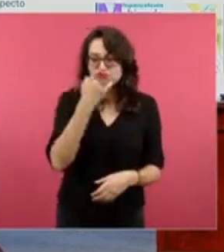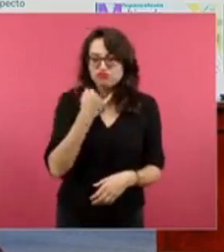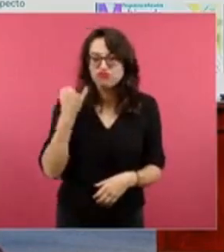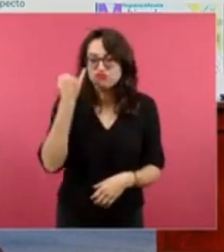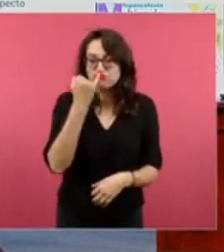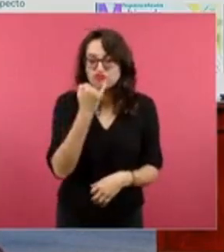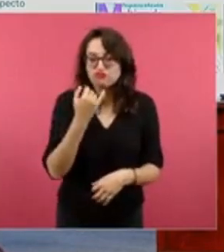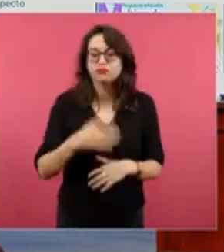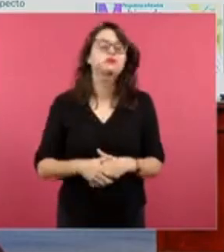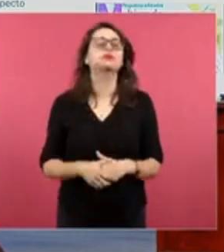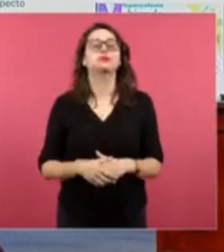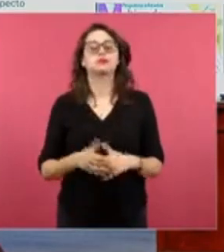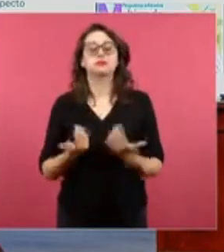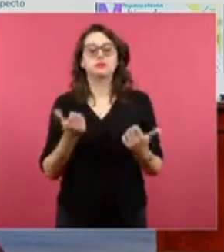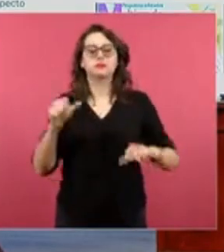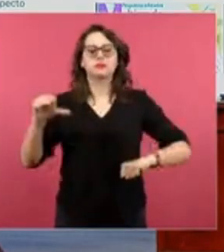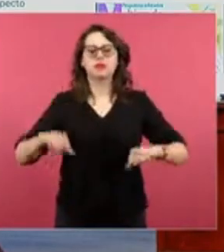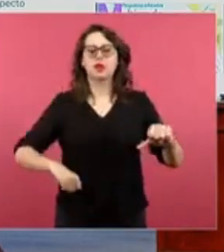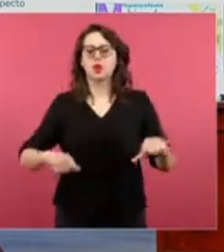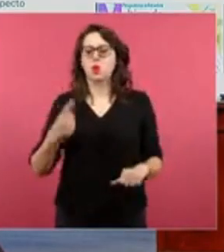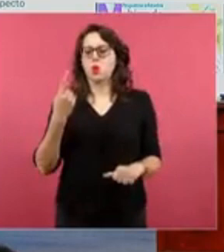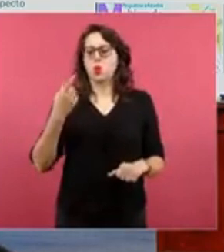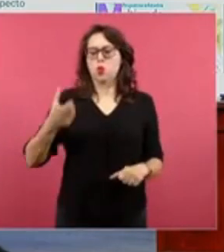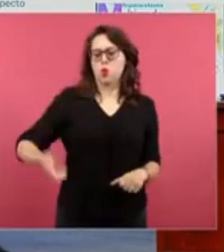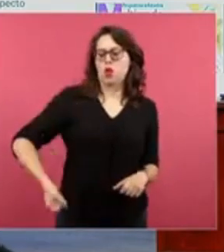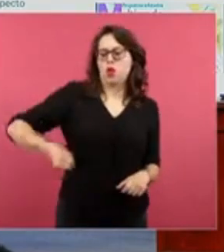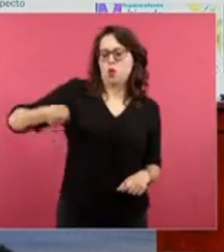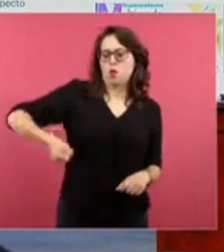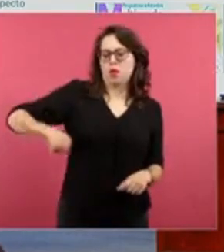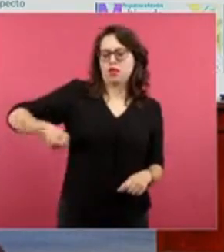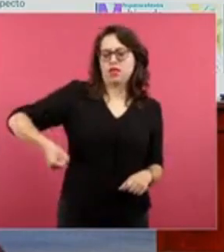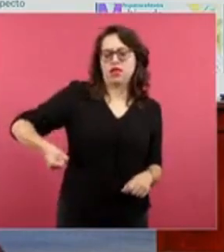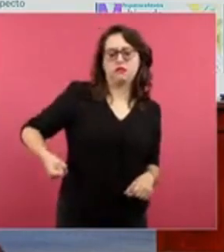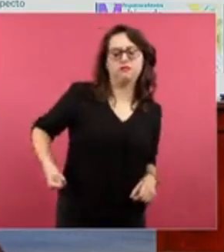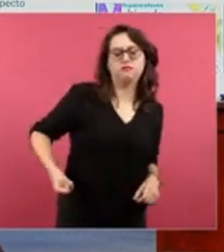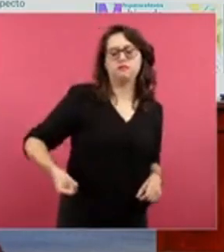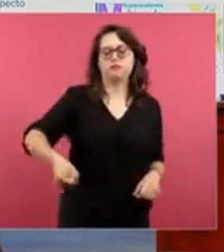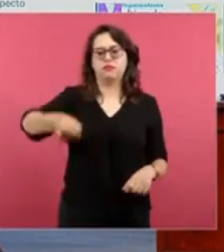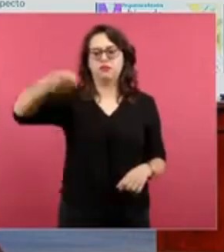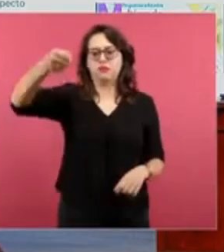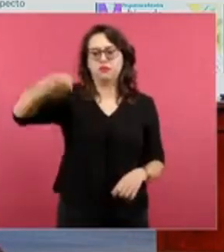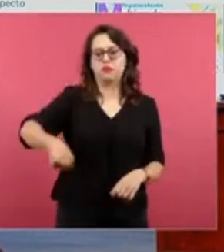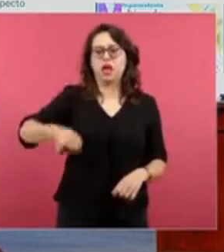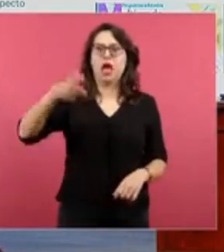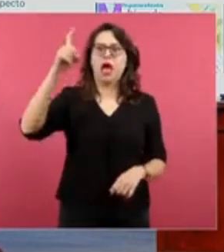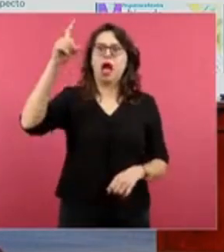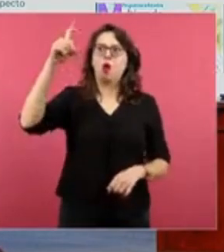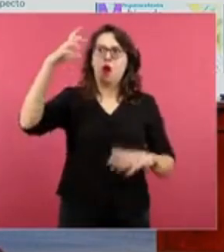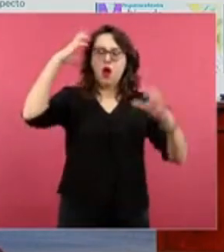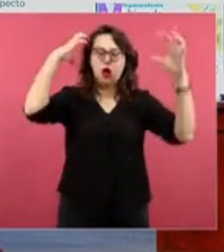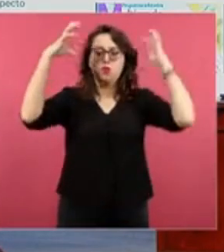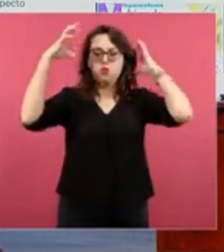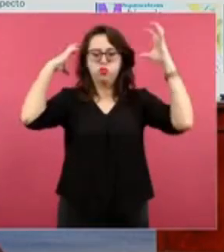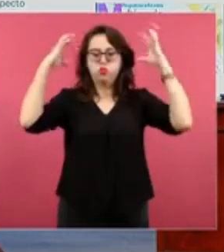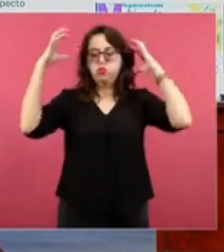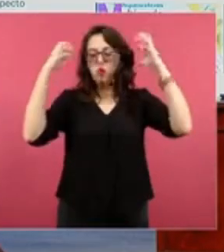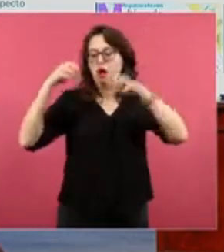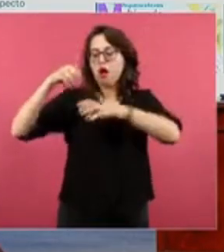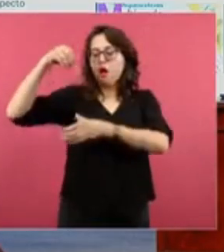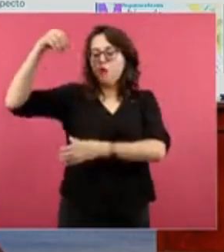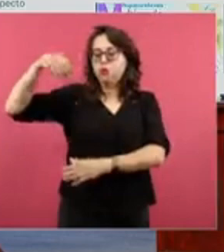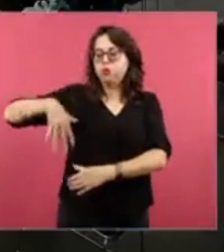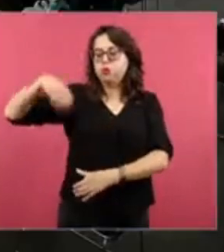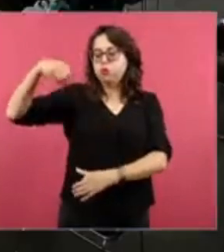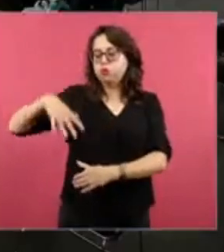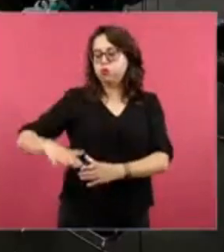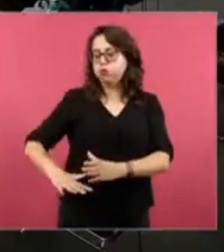a sacar una cubeta y vas a ponerla debajo de la regadera y vas a medir cuánta agua cae en esa cubeta. Vas